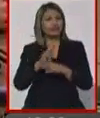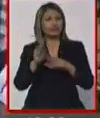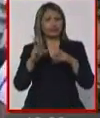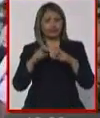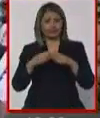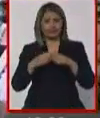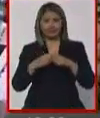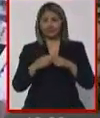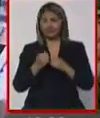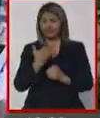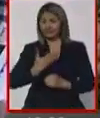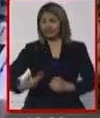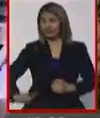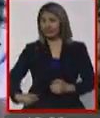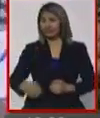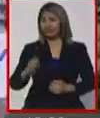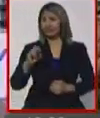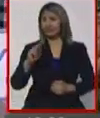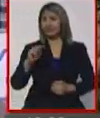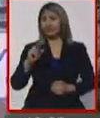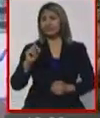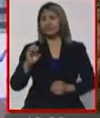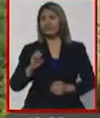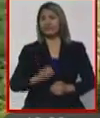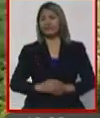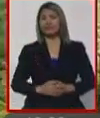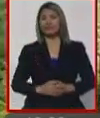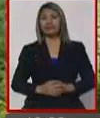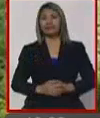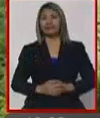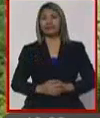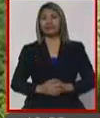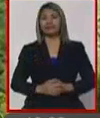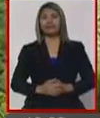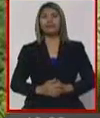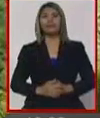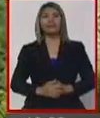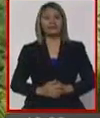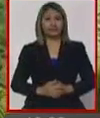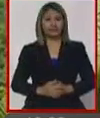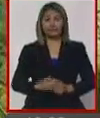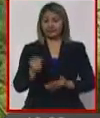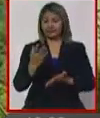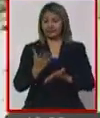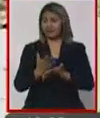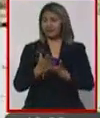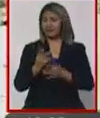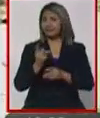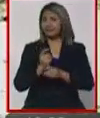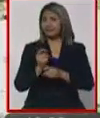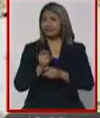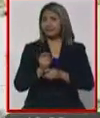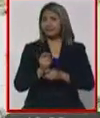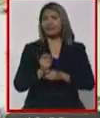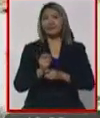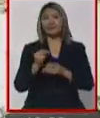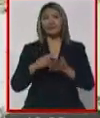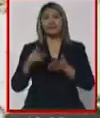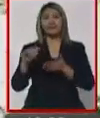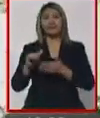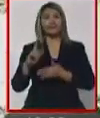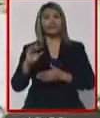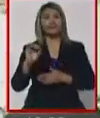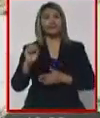de Energía y el presidente de ENDE ante la determinación del Tribunal Constitucional de paralizar técnicamente el